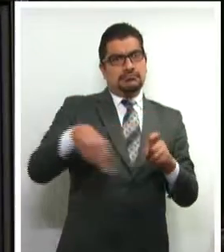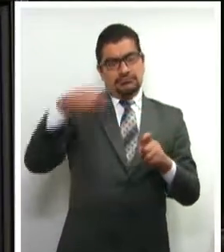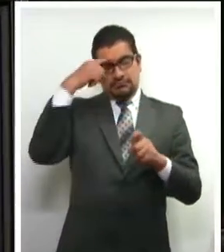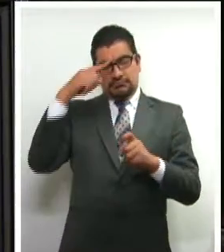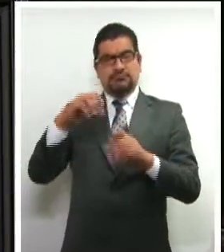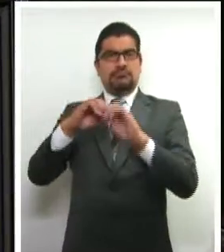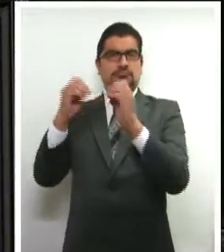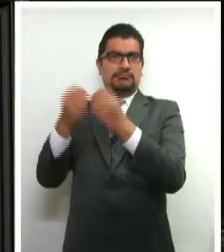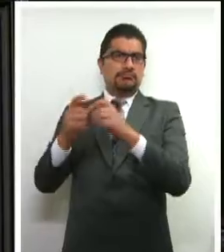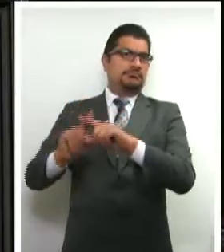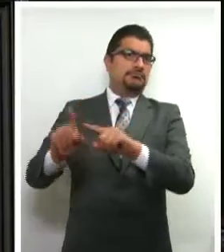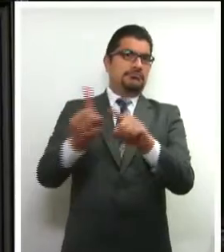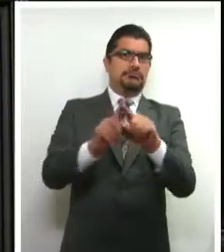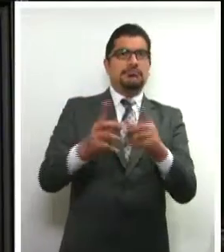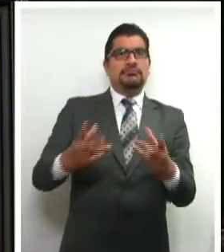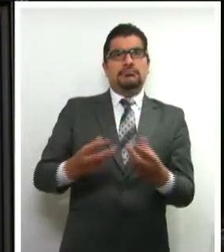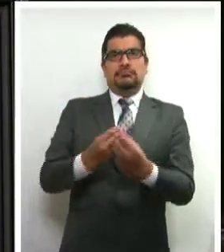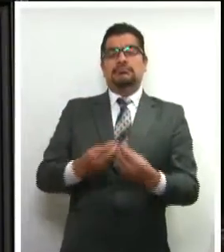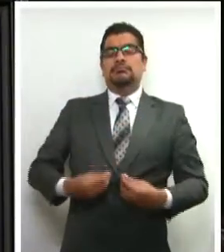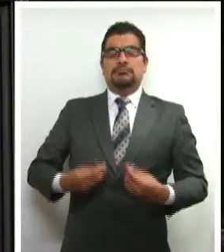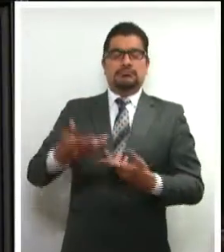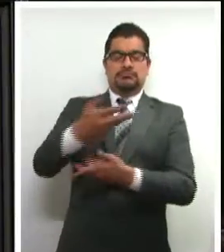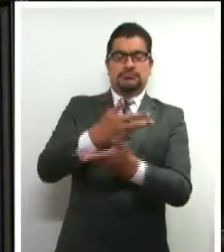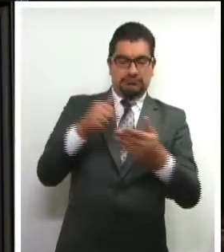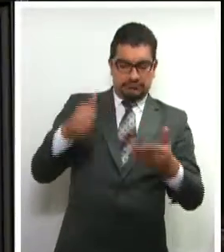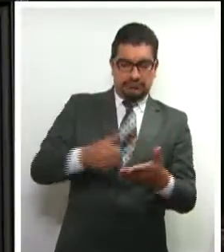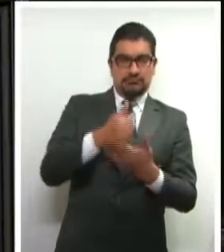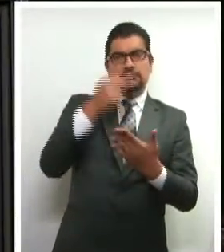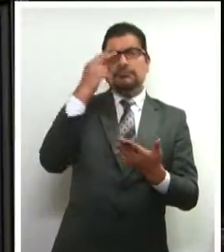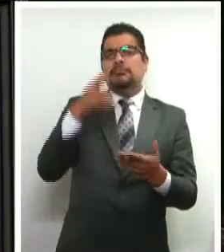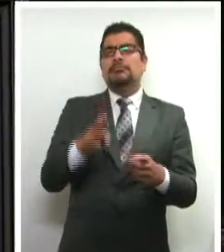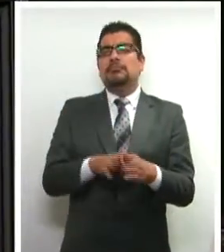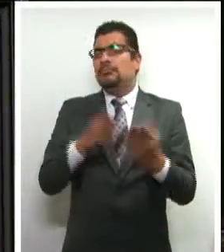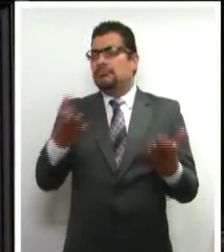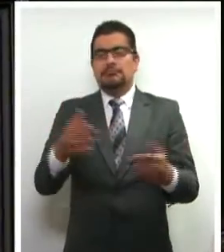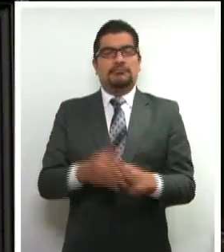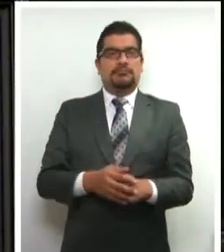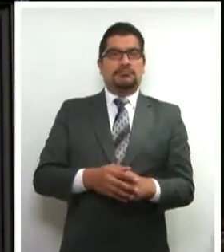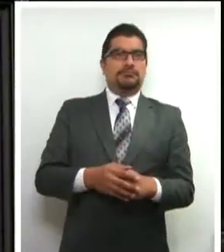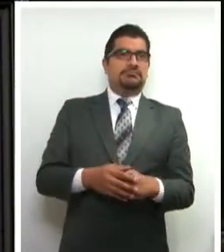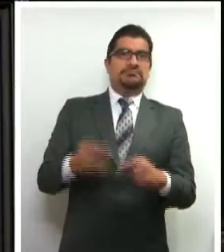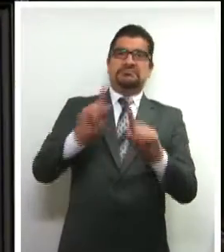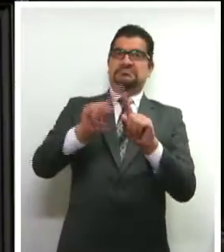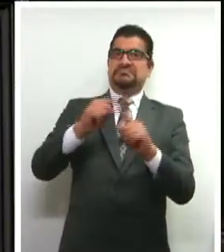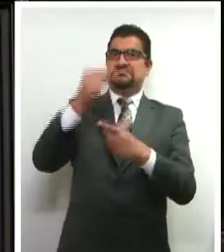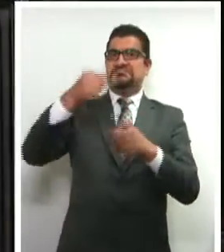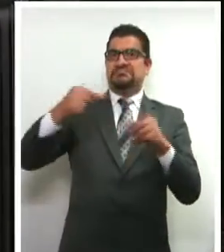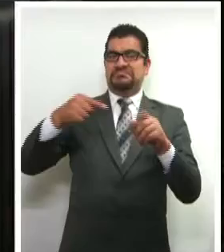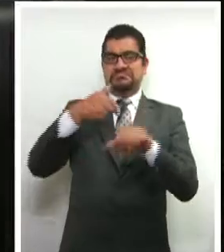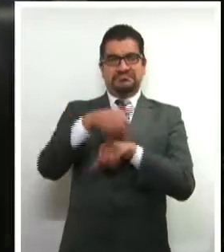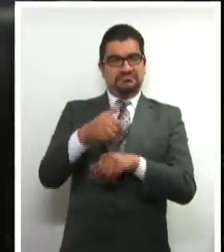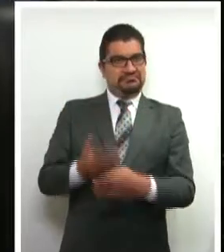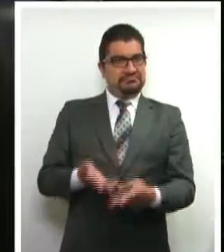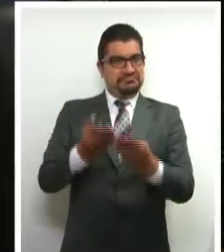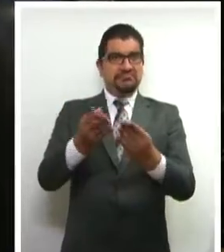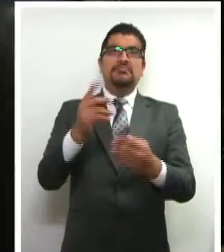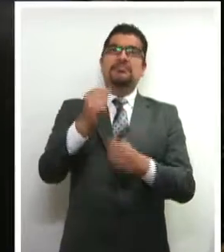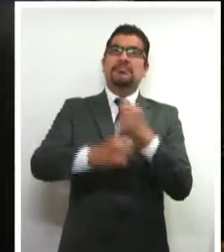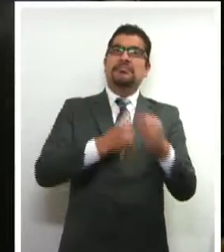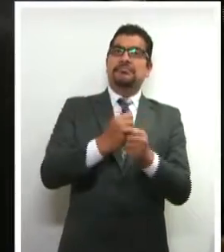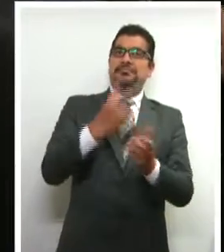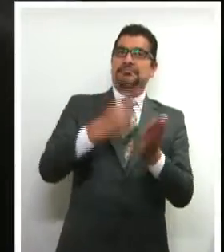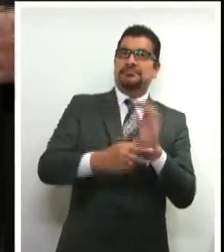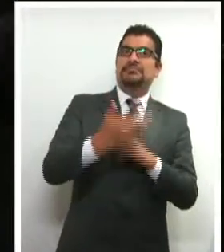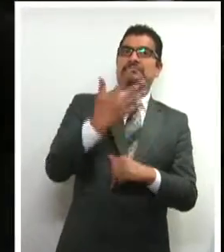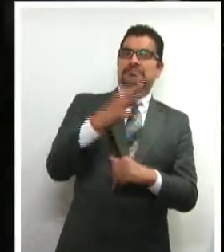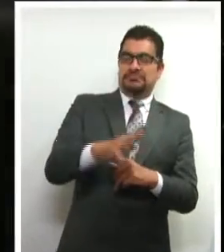y participación en la vida de nuestra ciudad? Pues basta algunos datos. Para el año de 2010, según INEGI,